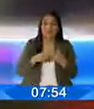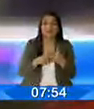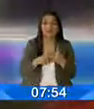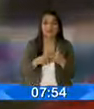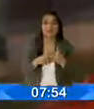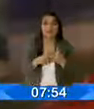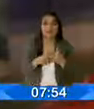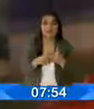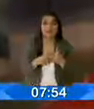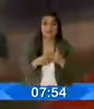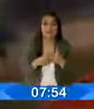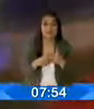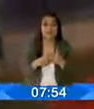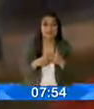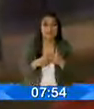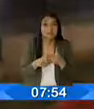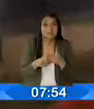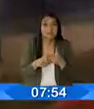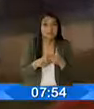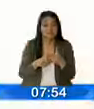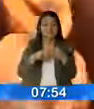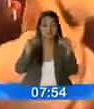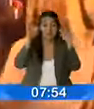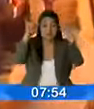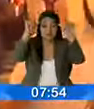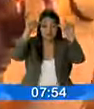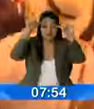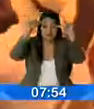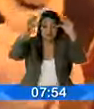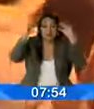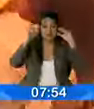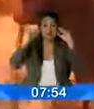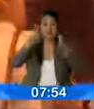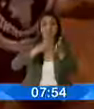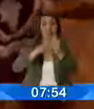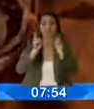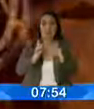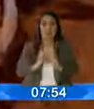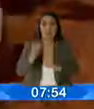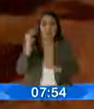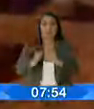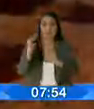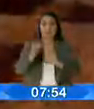más pecados. Mientras menos cachos, menos pecados. Informó Héctor Romero.